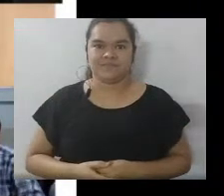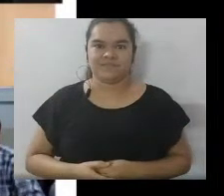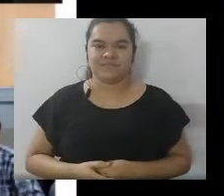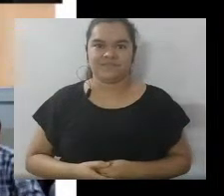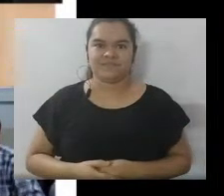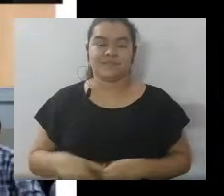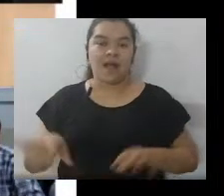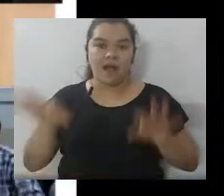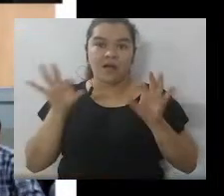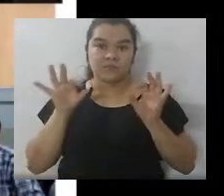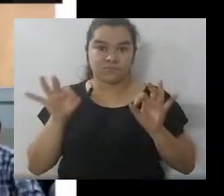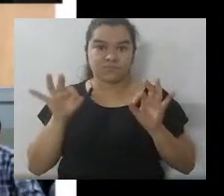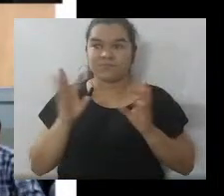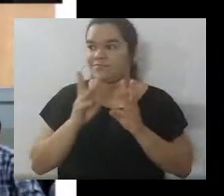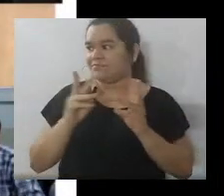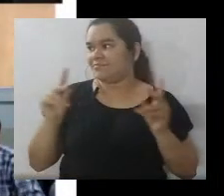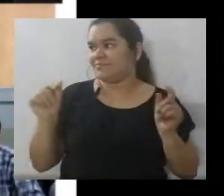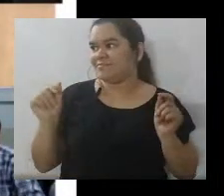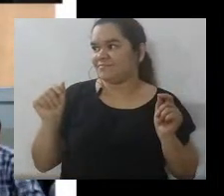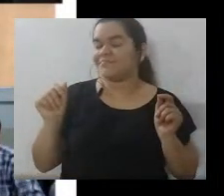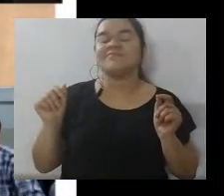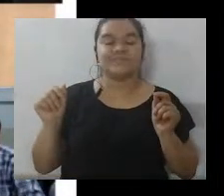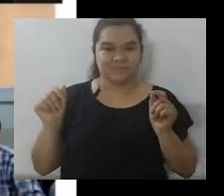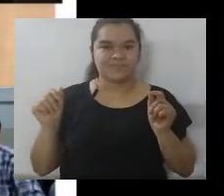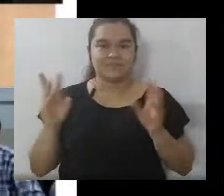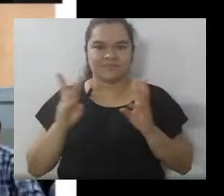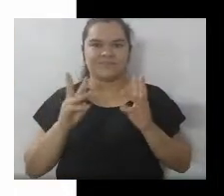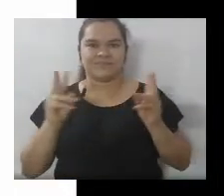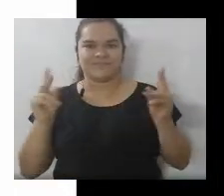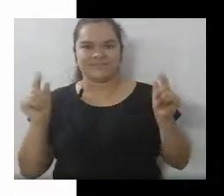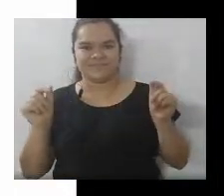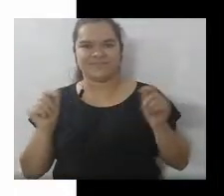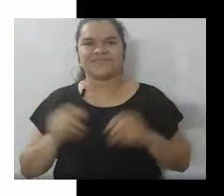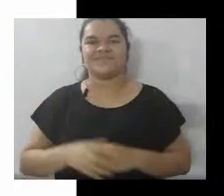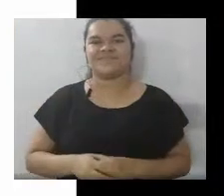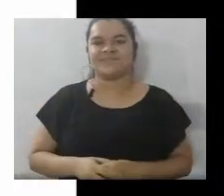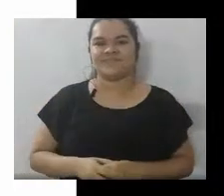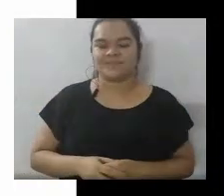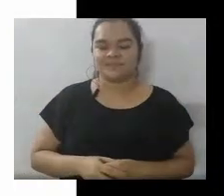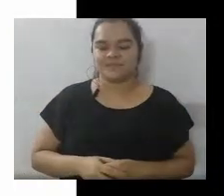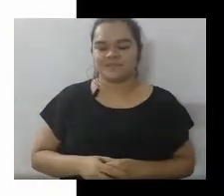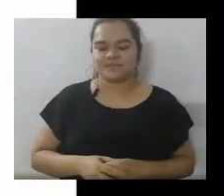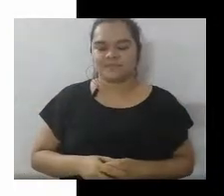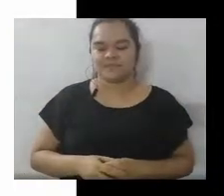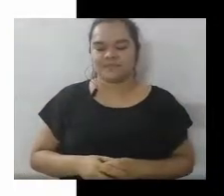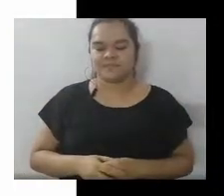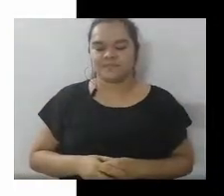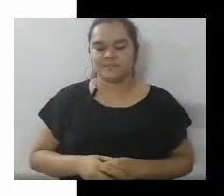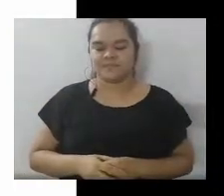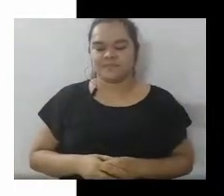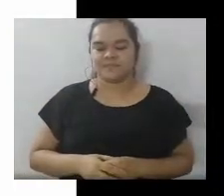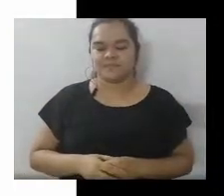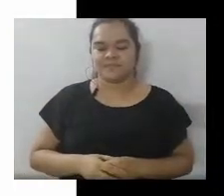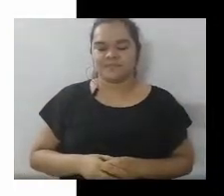¿Damos un cierre, José? Bueno. Sí, la recompensa al final de camino,